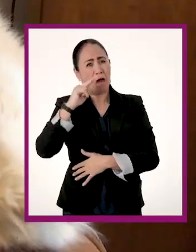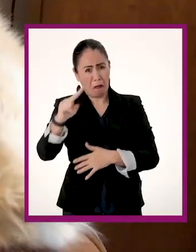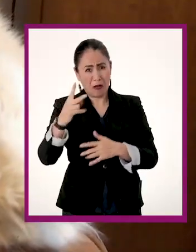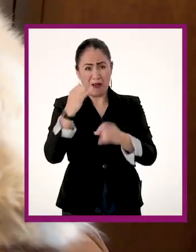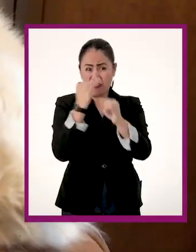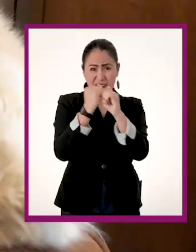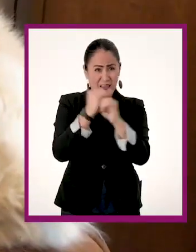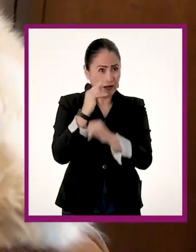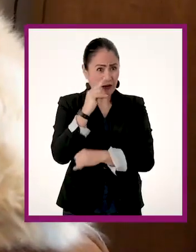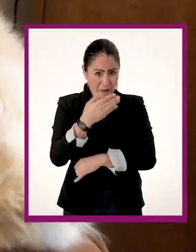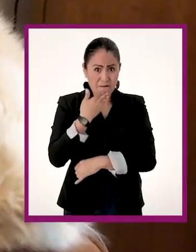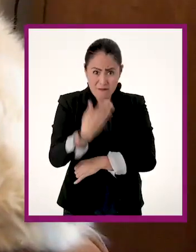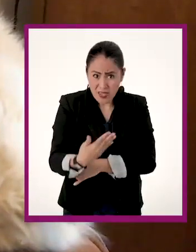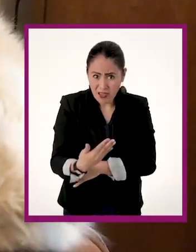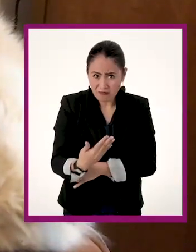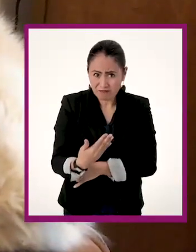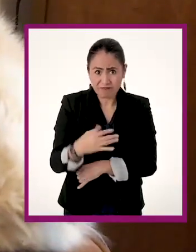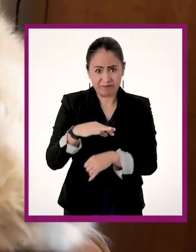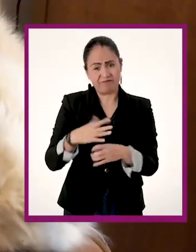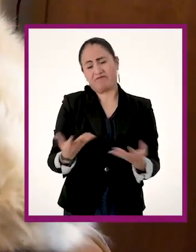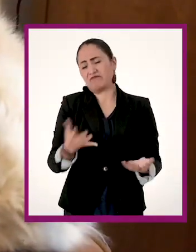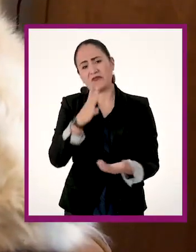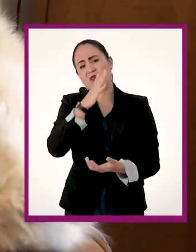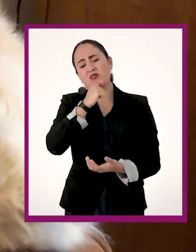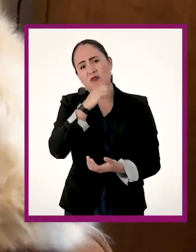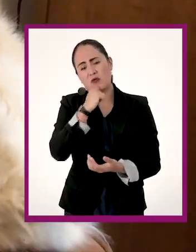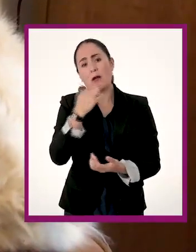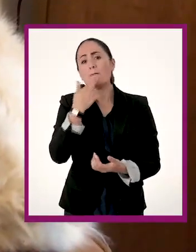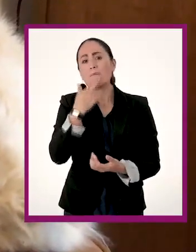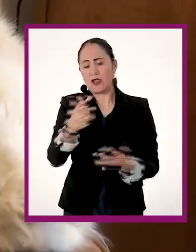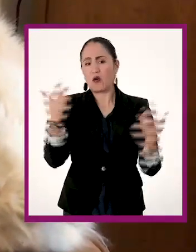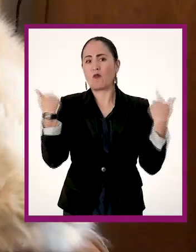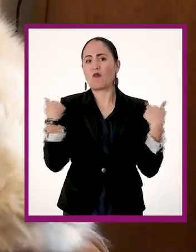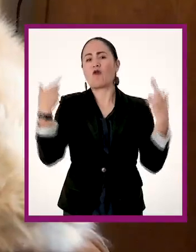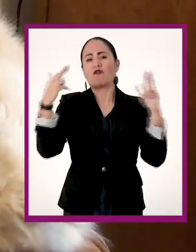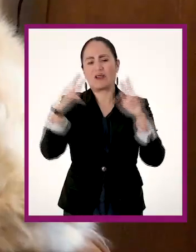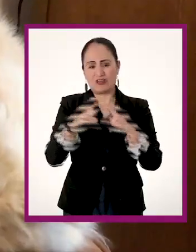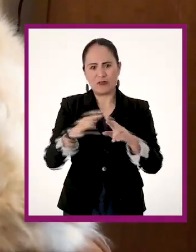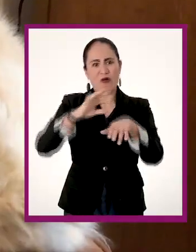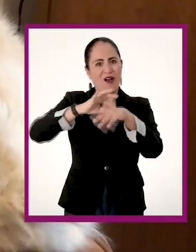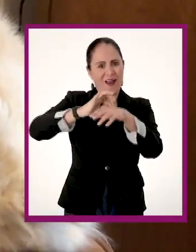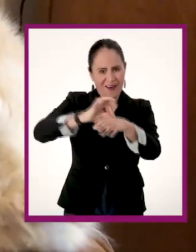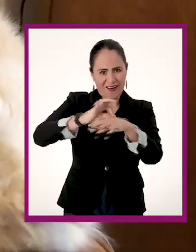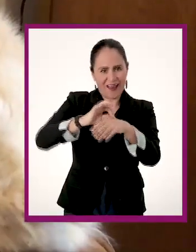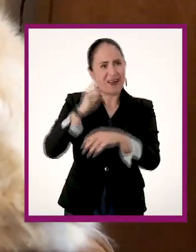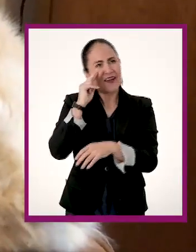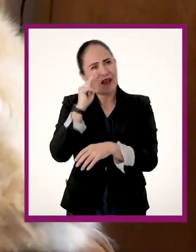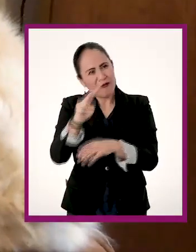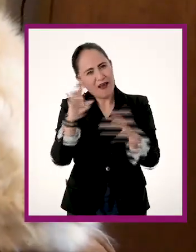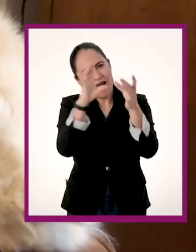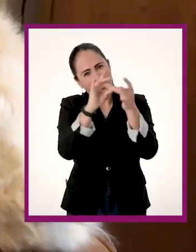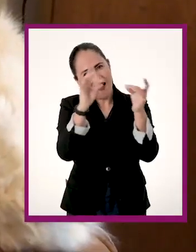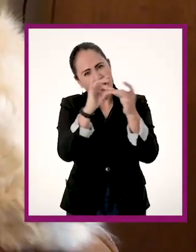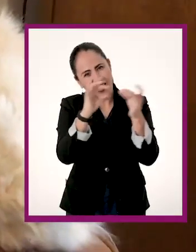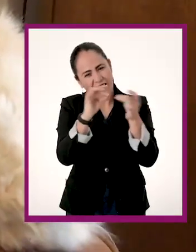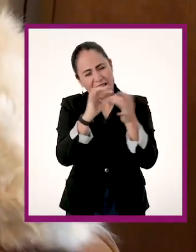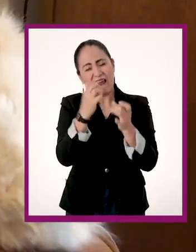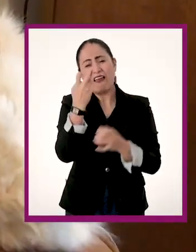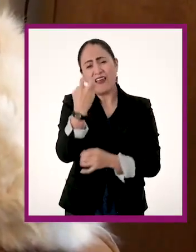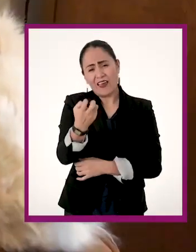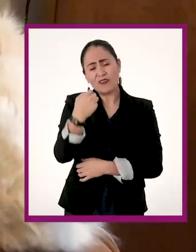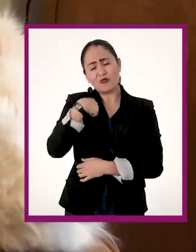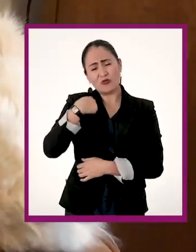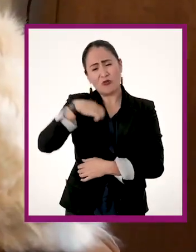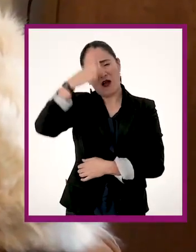bizantinos, todas estas pequeñas cosas que se ven con el profesor presente y nos explica cada detalle. Eso